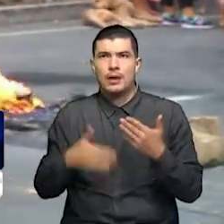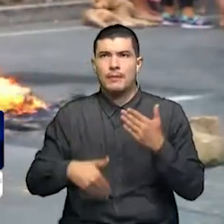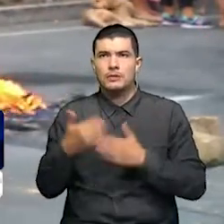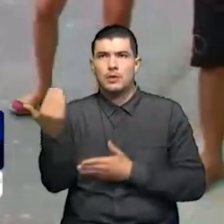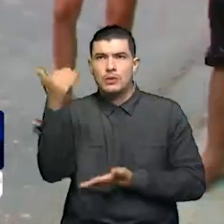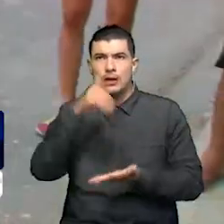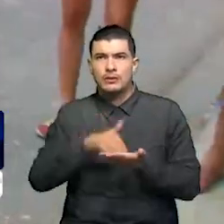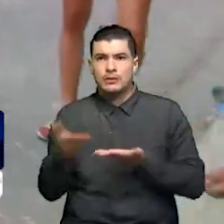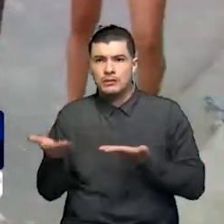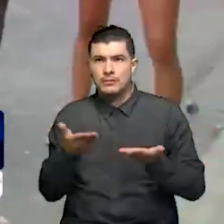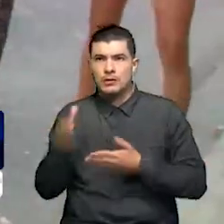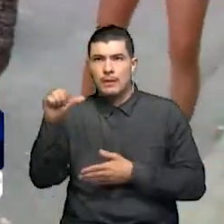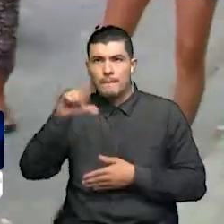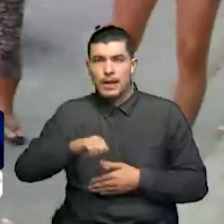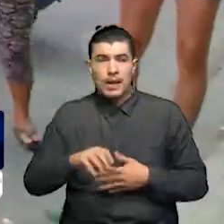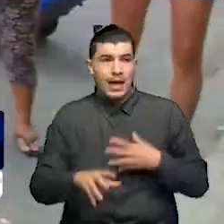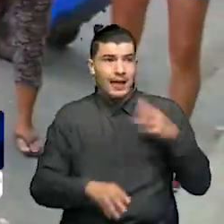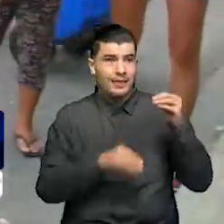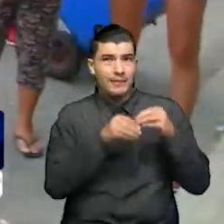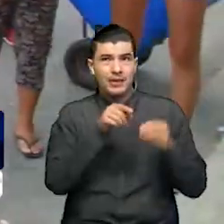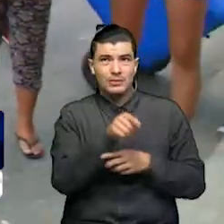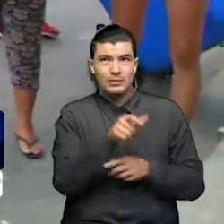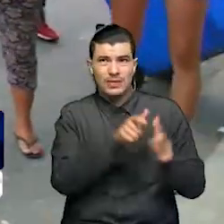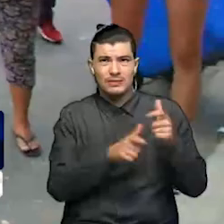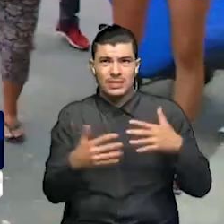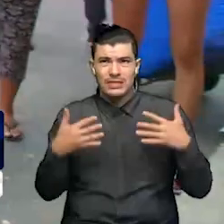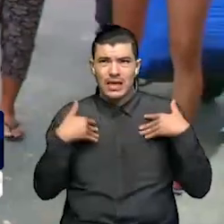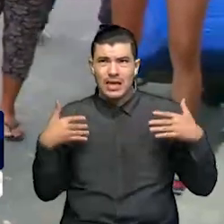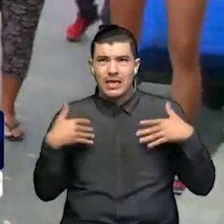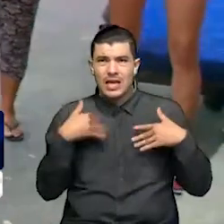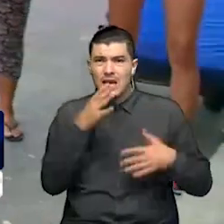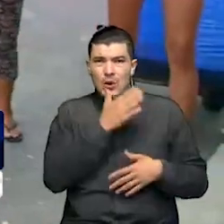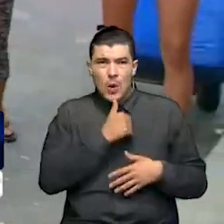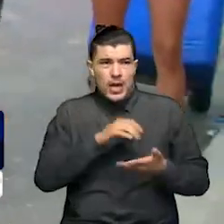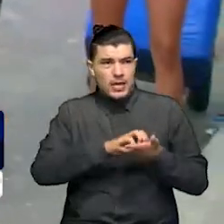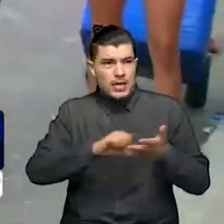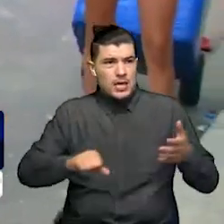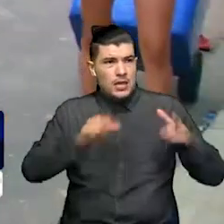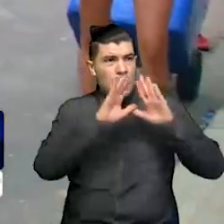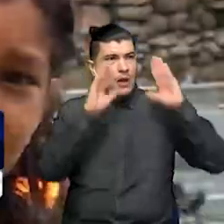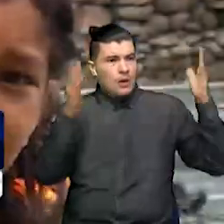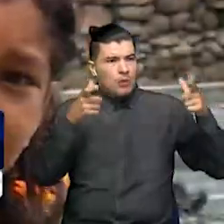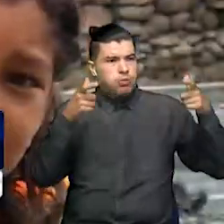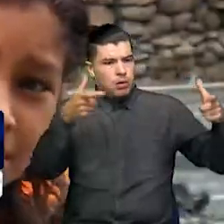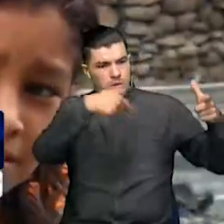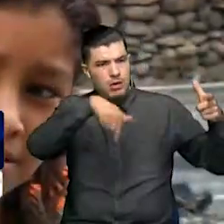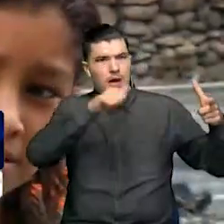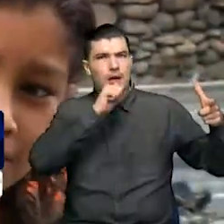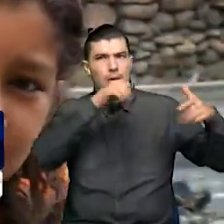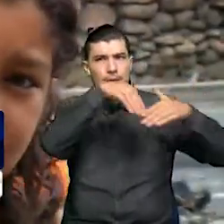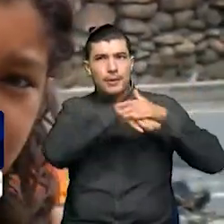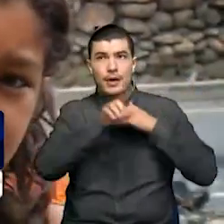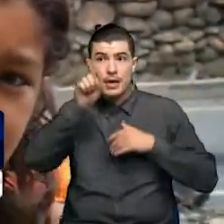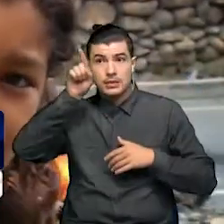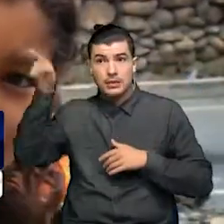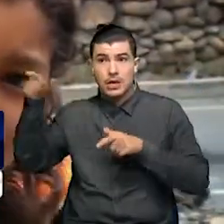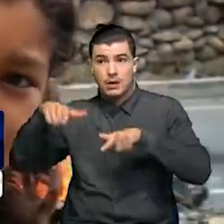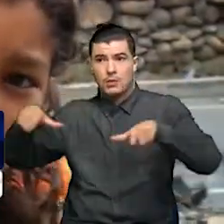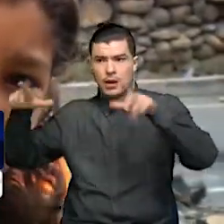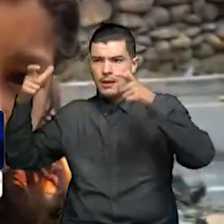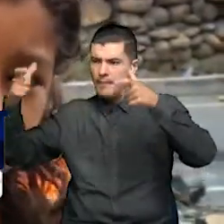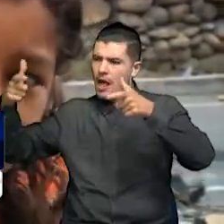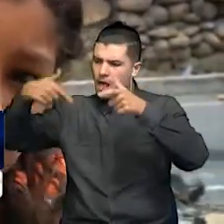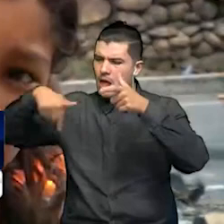llamar al servicio además se quejan de la desconexión de un tanque de almacenamiento de agua teníamos en el cerro de la cruz un